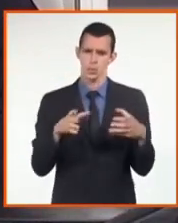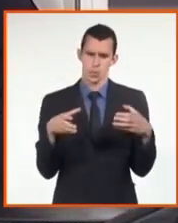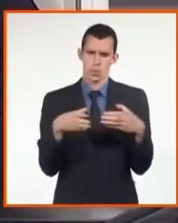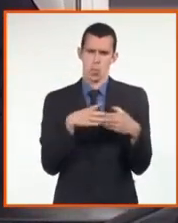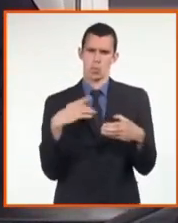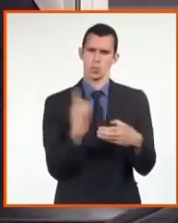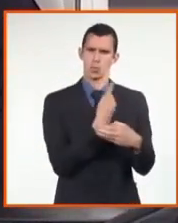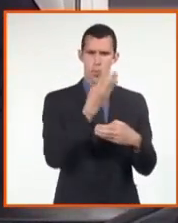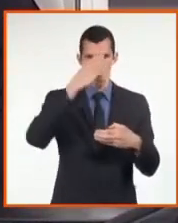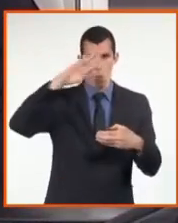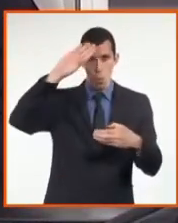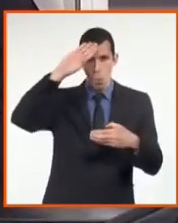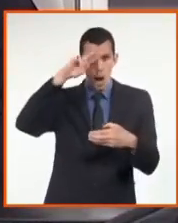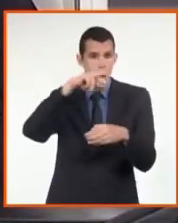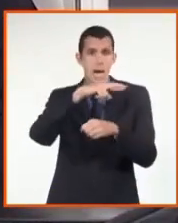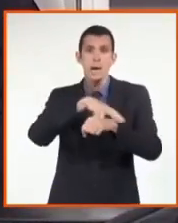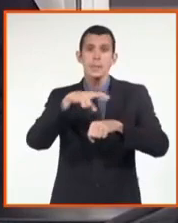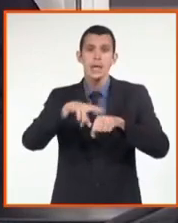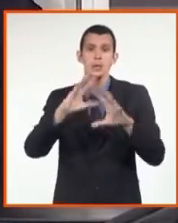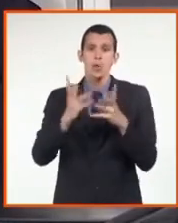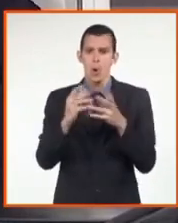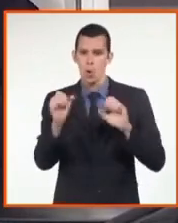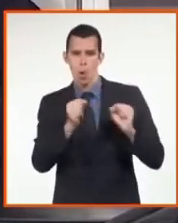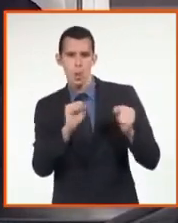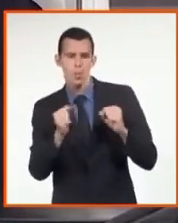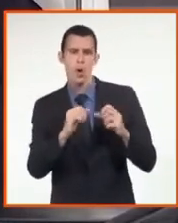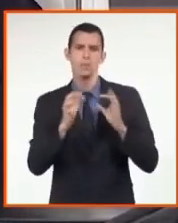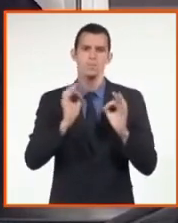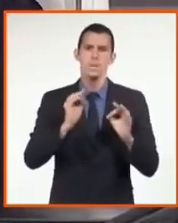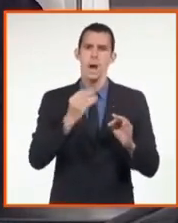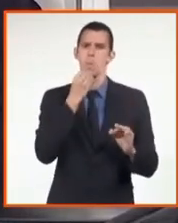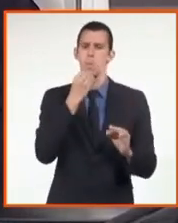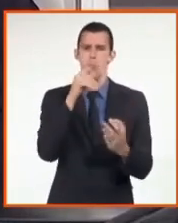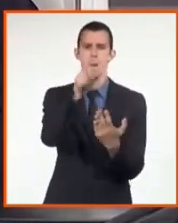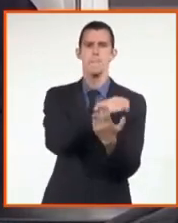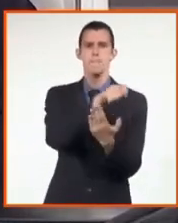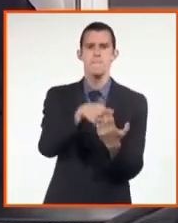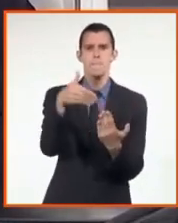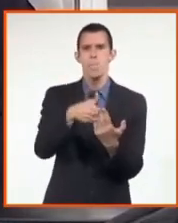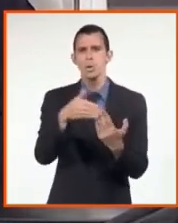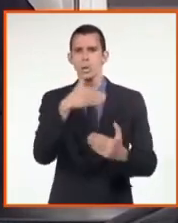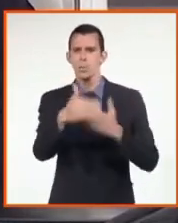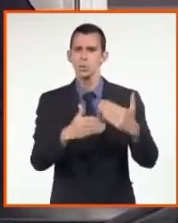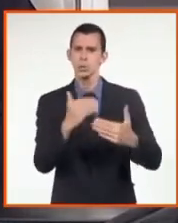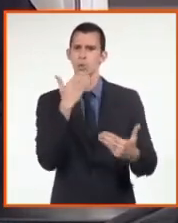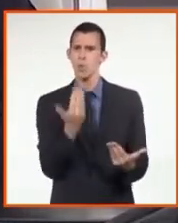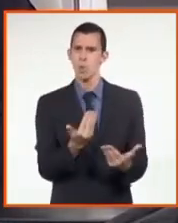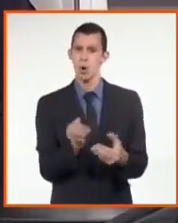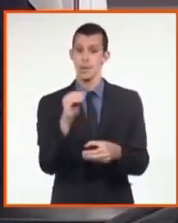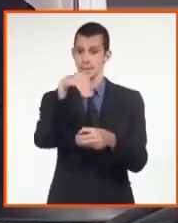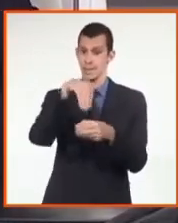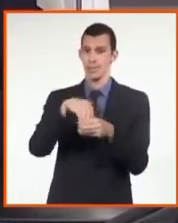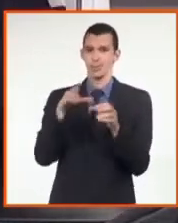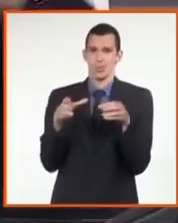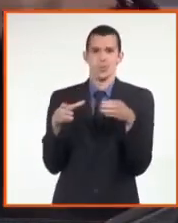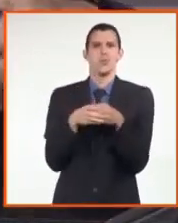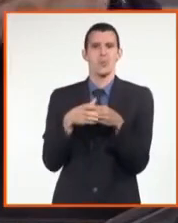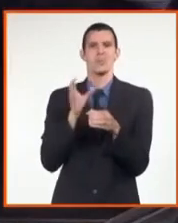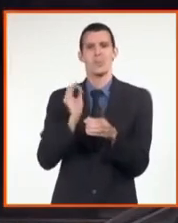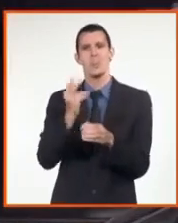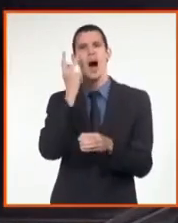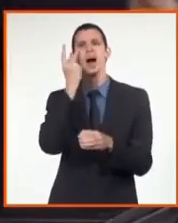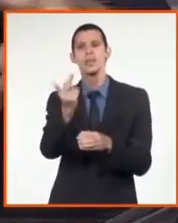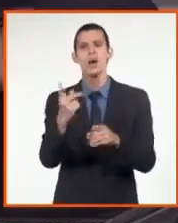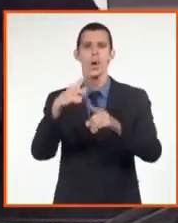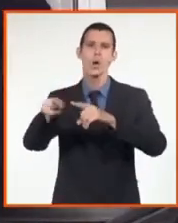hace unos meses atrás la comisión electoral especial que además que se creó no solo para el proceso de referéndum sino también para